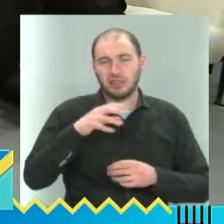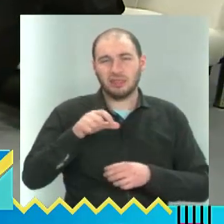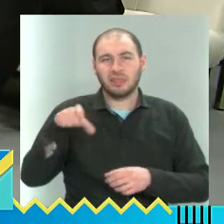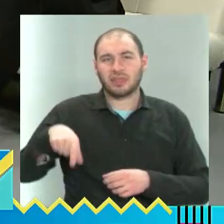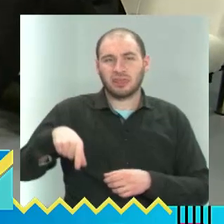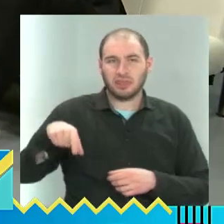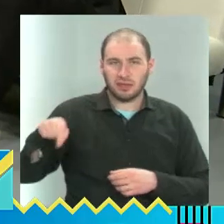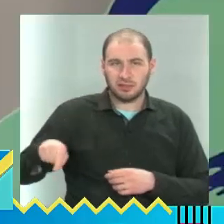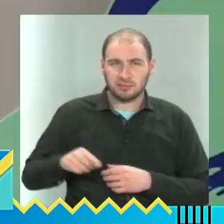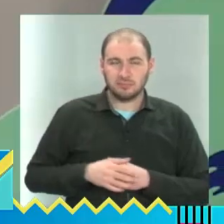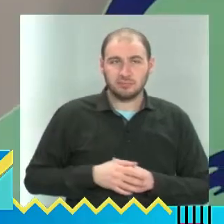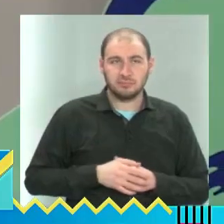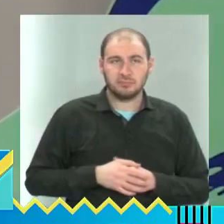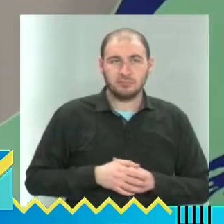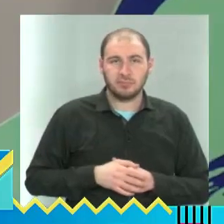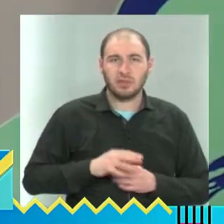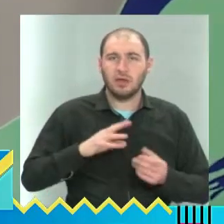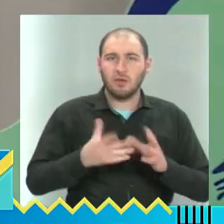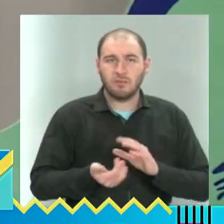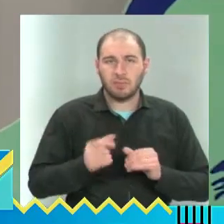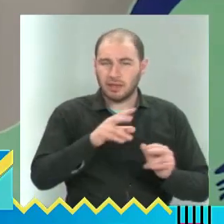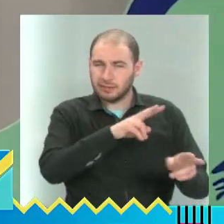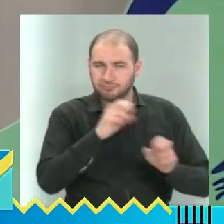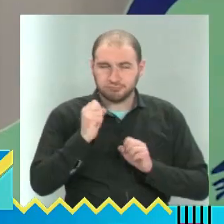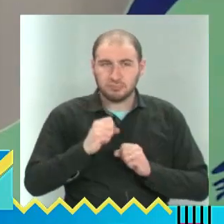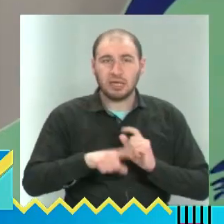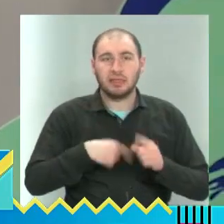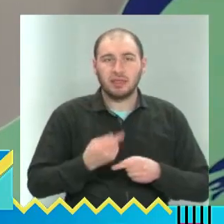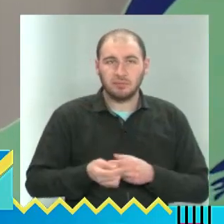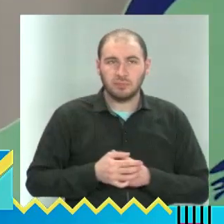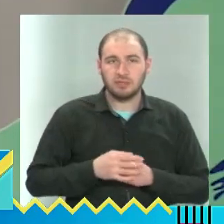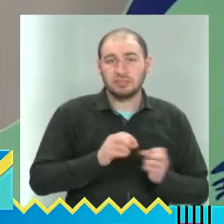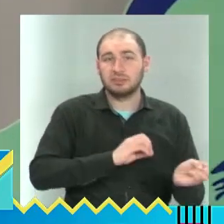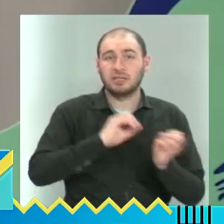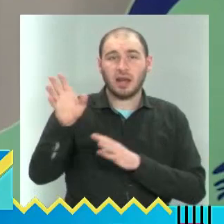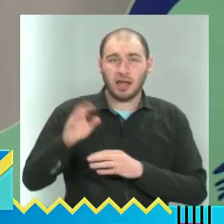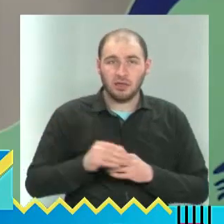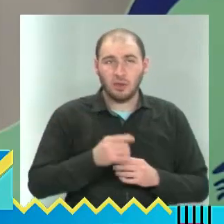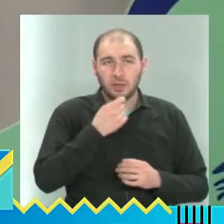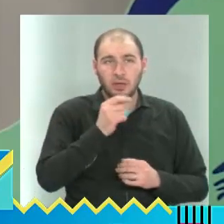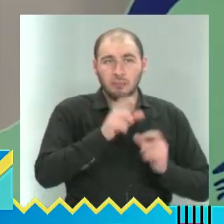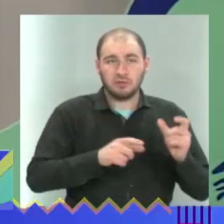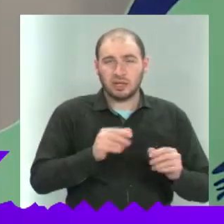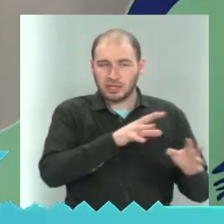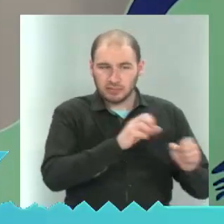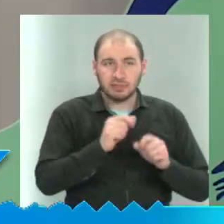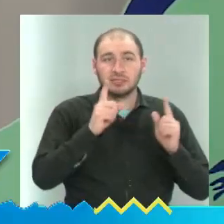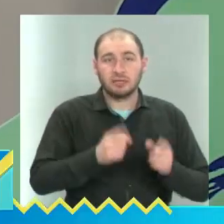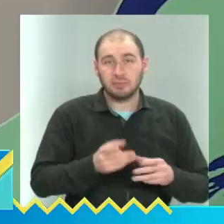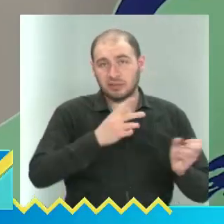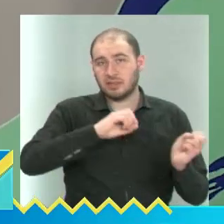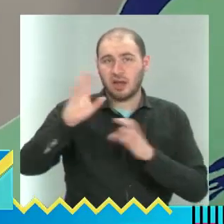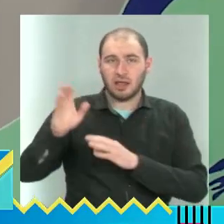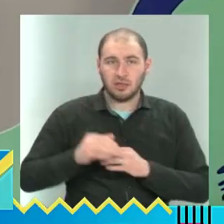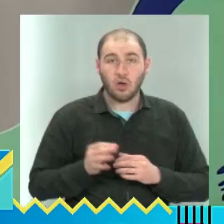después hay mecanismos de captación. Luego puede haber de traslados y la gente que se ocupa de la captación también se puede ocupar de